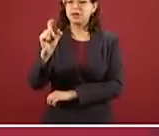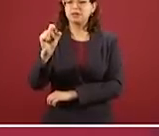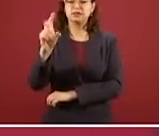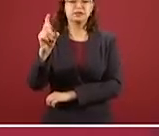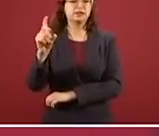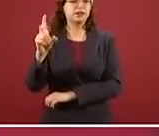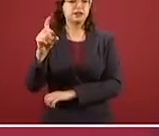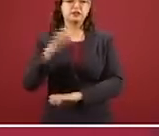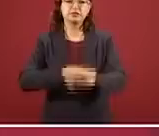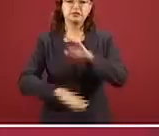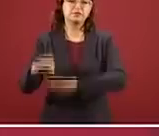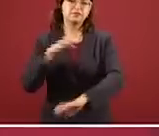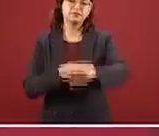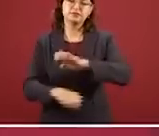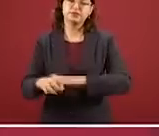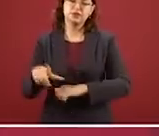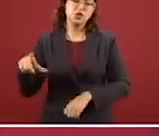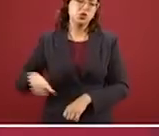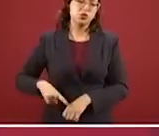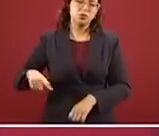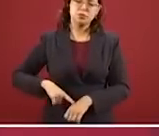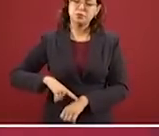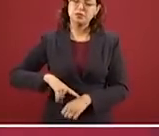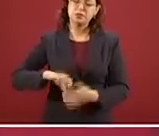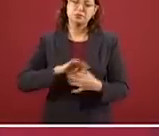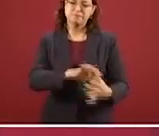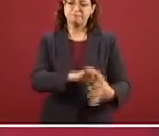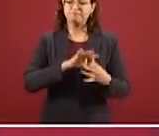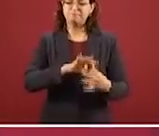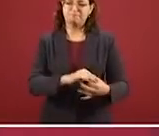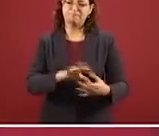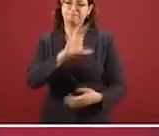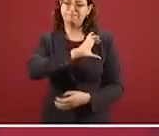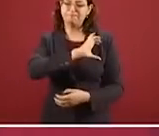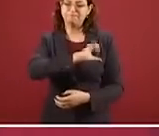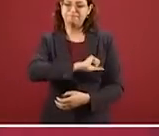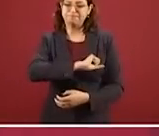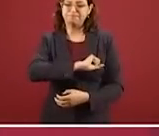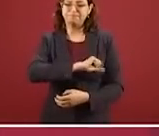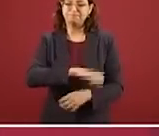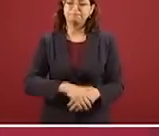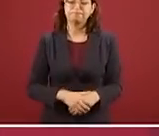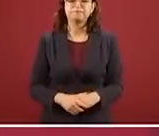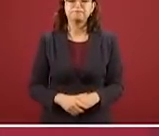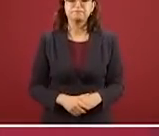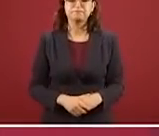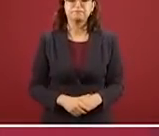predilectas. Entonces, sí deslindaban